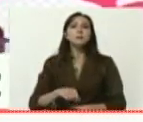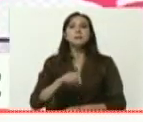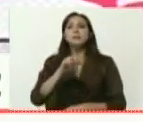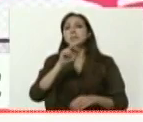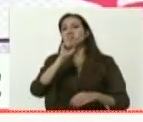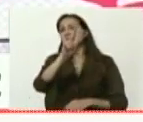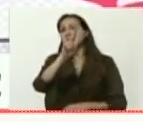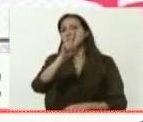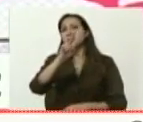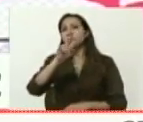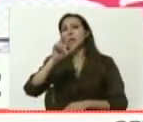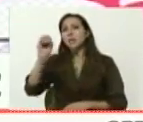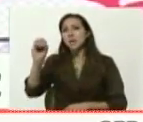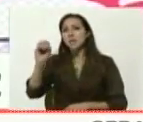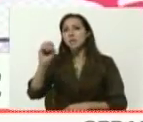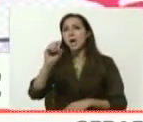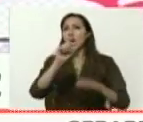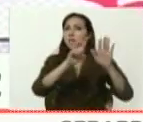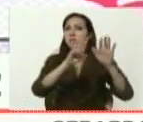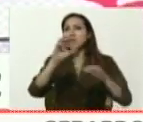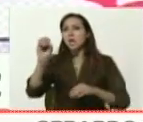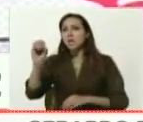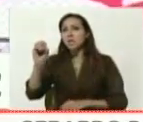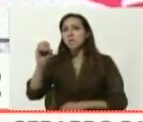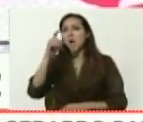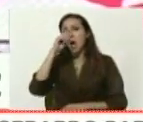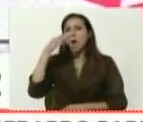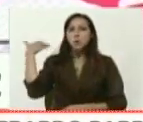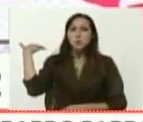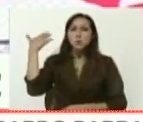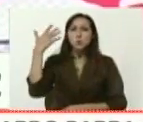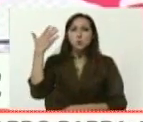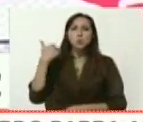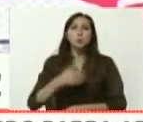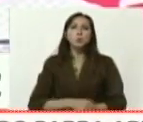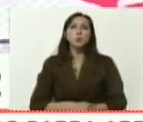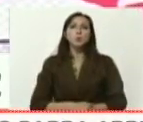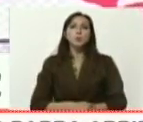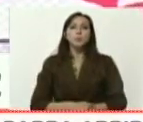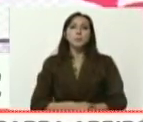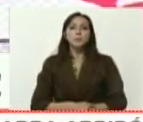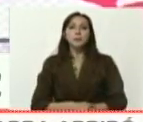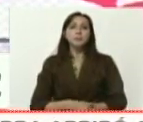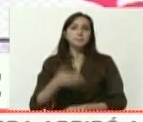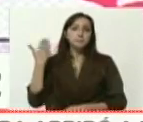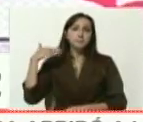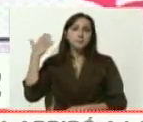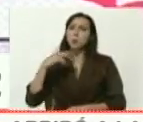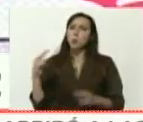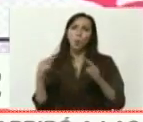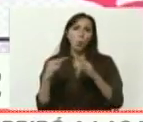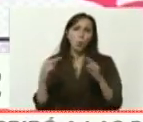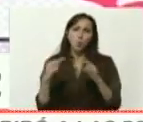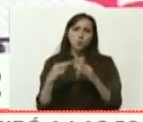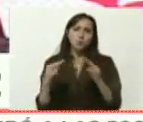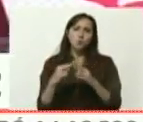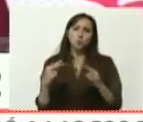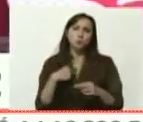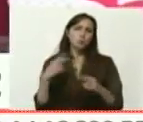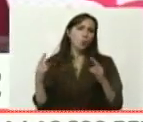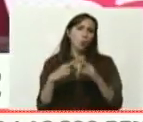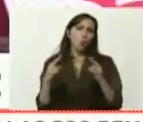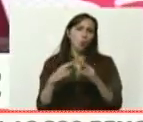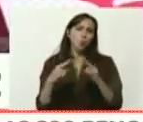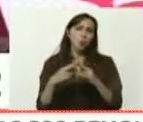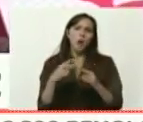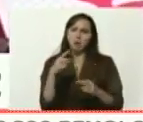allá subió Jorge Rodríguez en una de las intervenciones del Cerro del Bachiller. No lo conocía. Me habían dicho que era